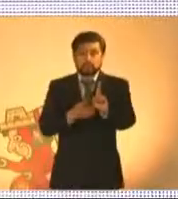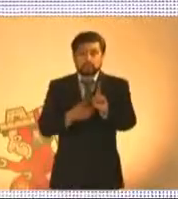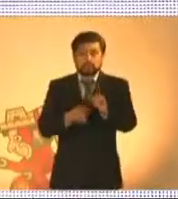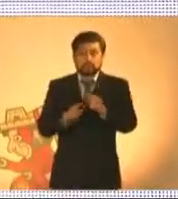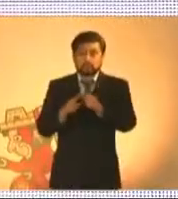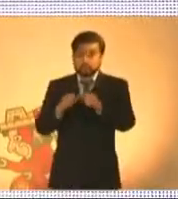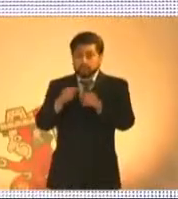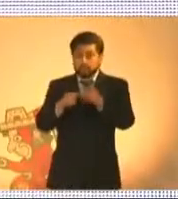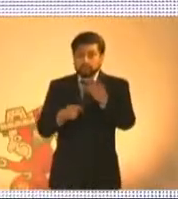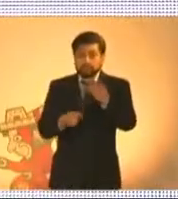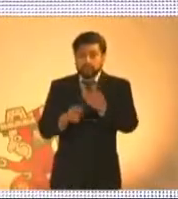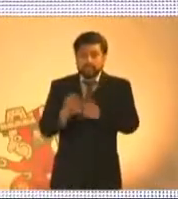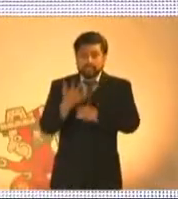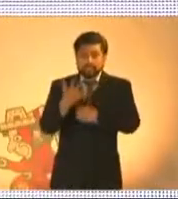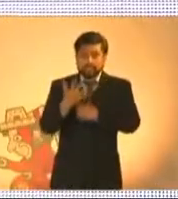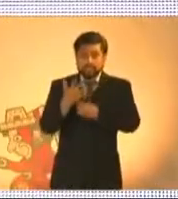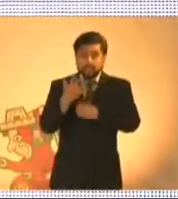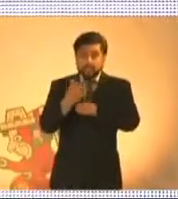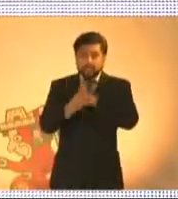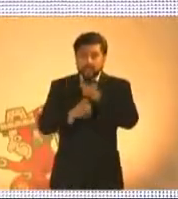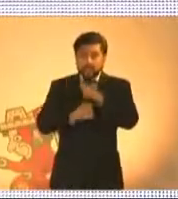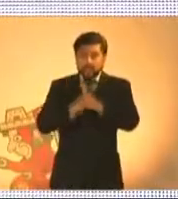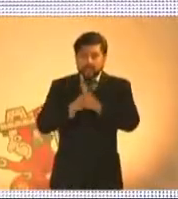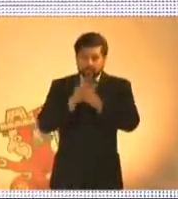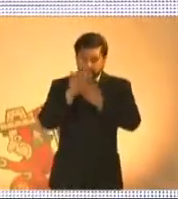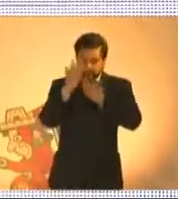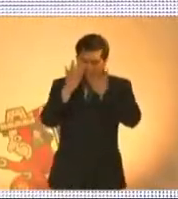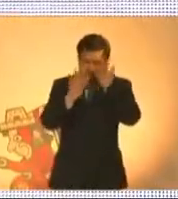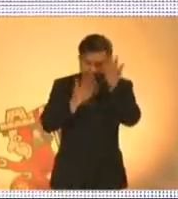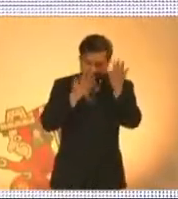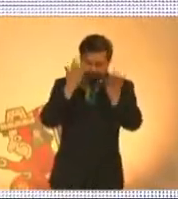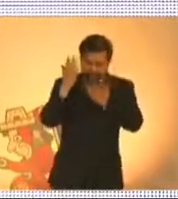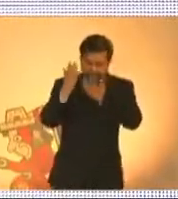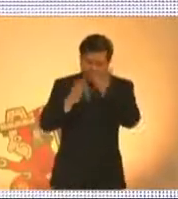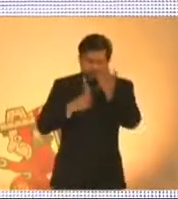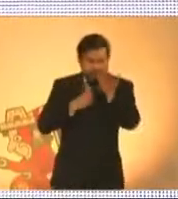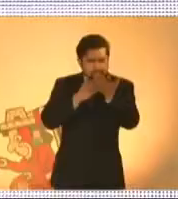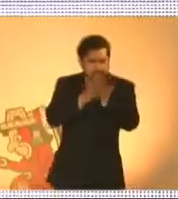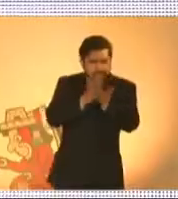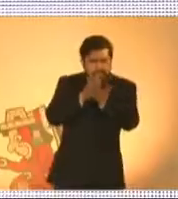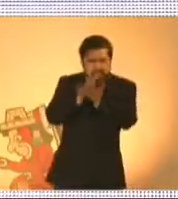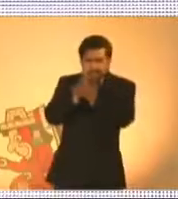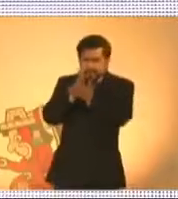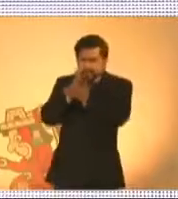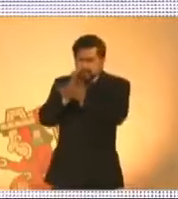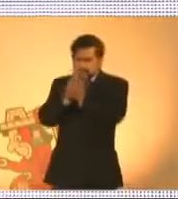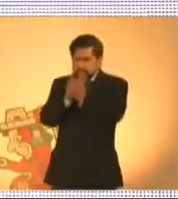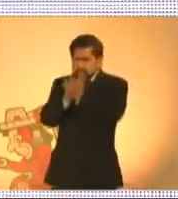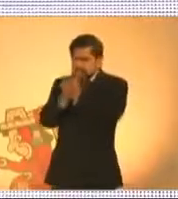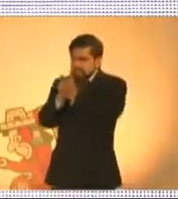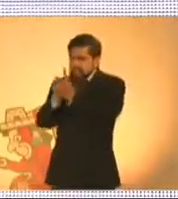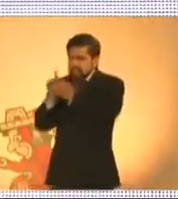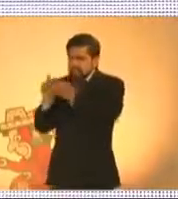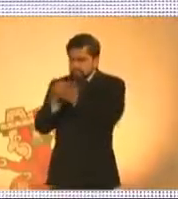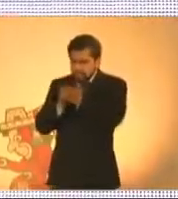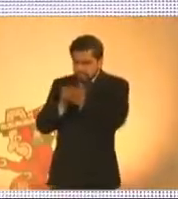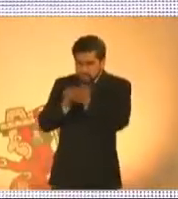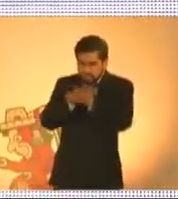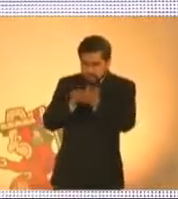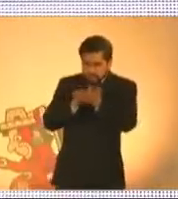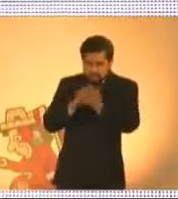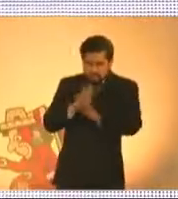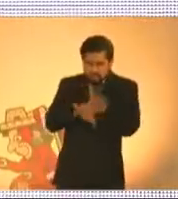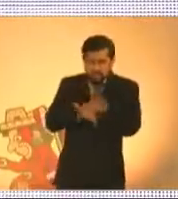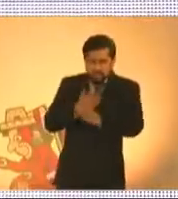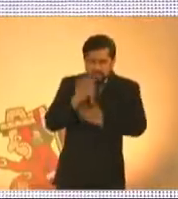y cinco años de estudio de todo lo que pasó vaya recorriendo a todas las fuentes posibles porque por fortuna tenemos